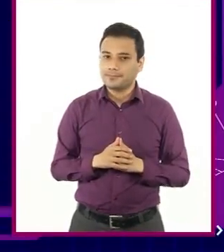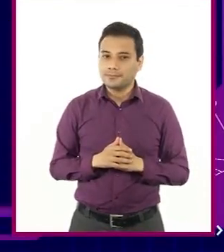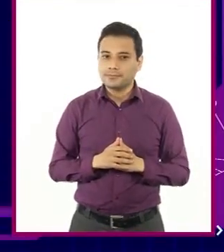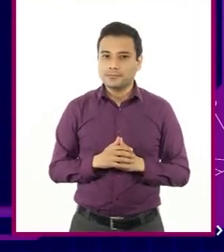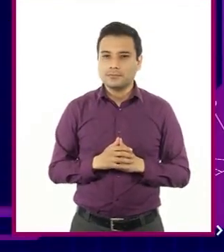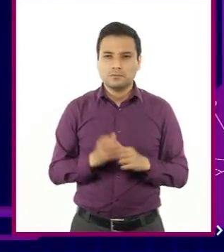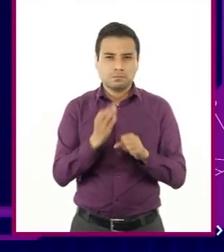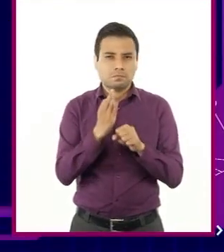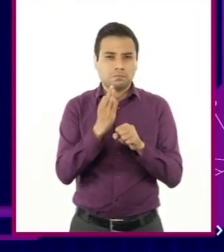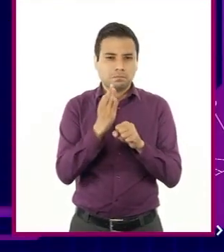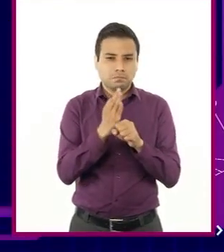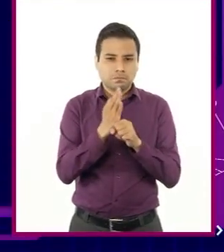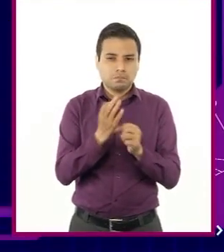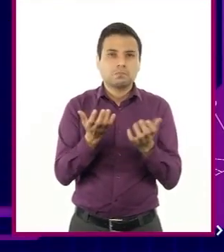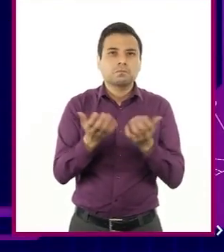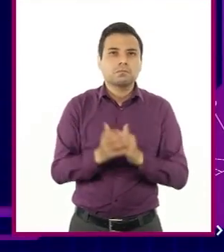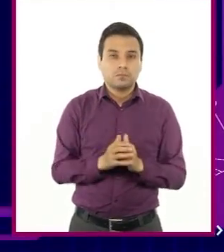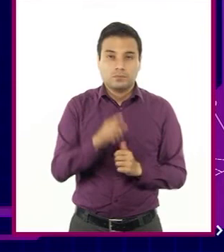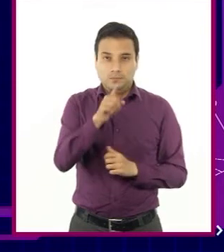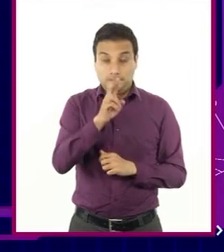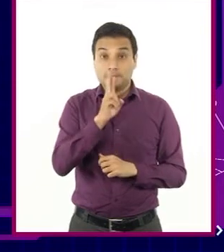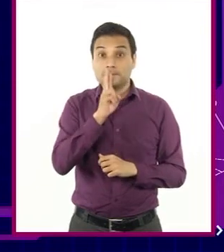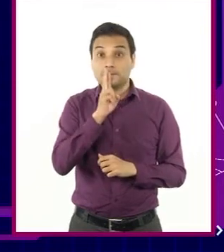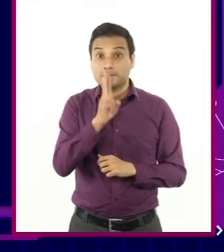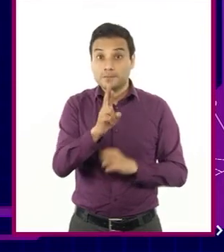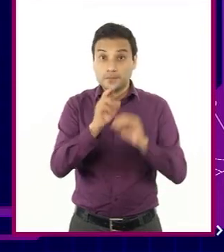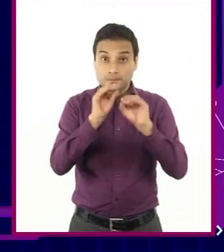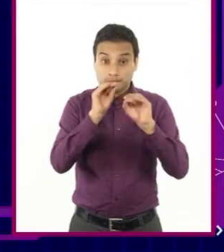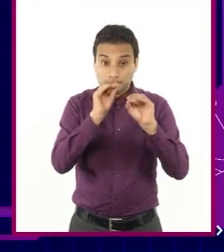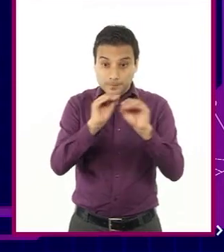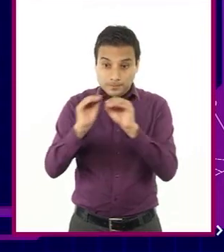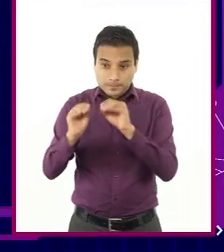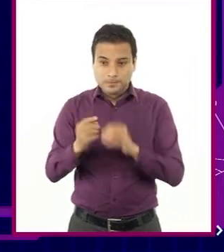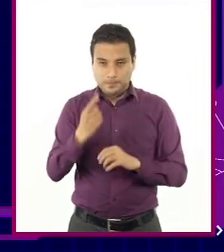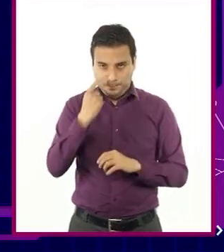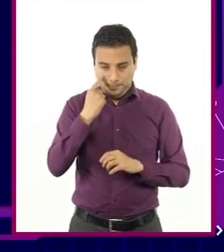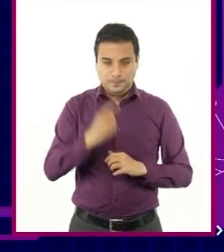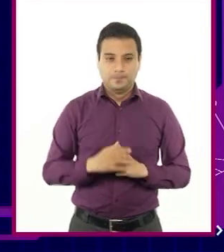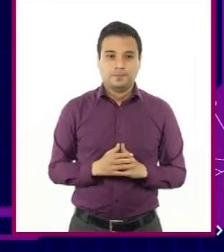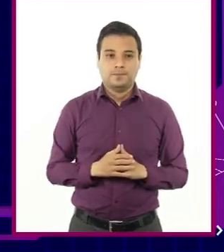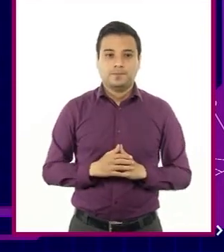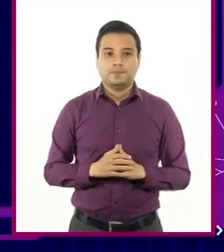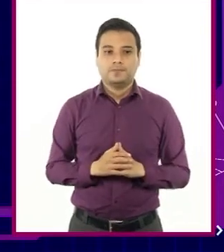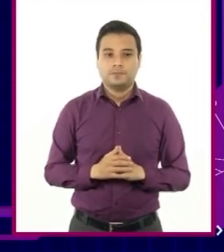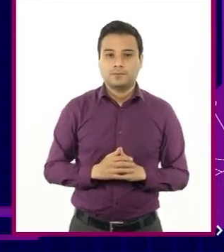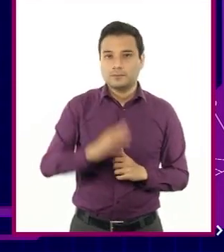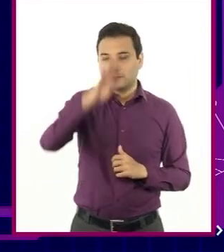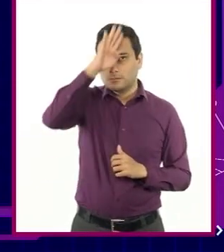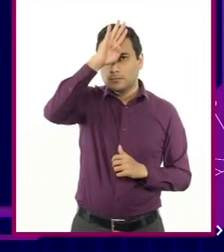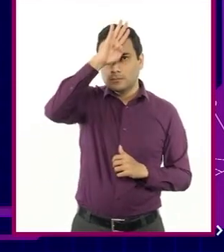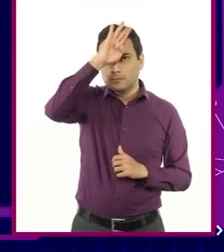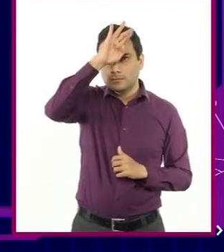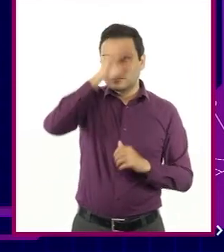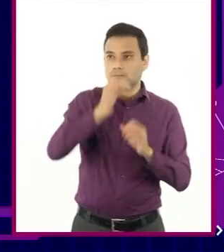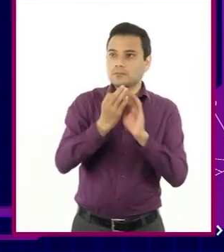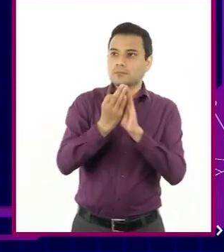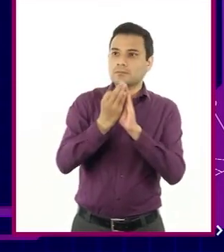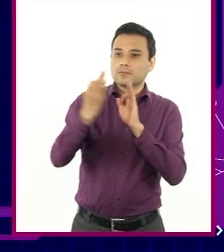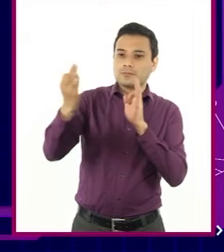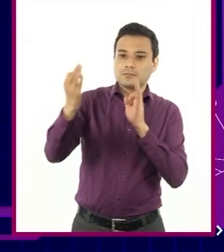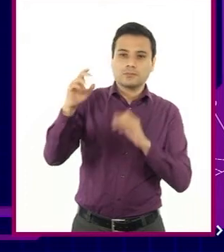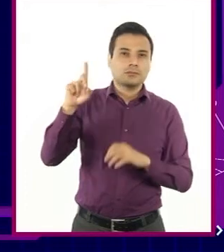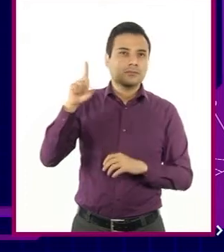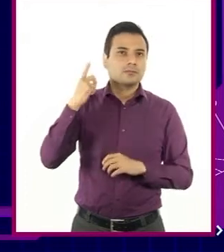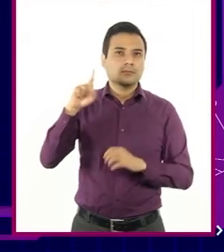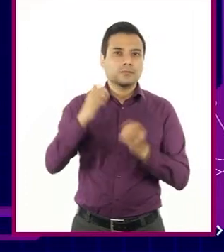actividad consiste en completar la tabla. Iniciemos convirtiendo la distancia entre Monterrey y Durango, que es